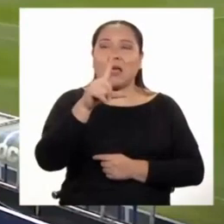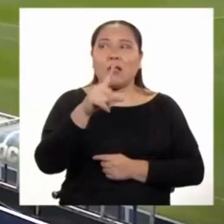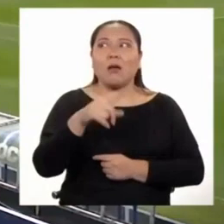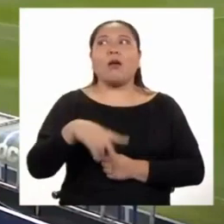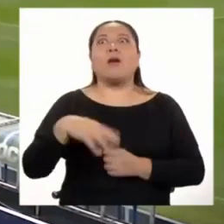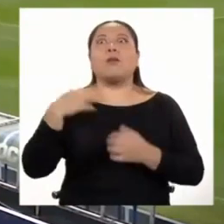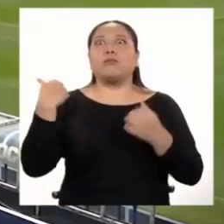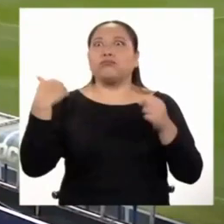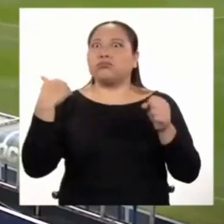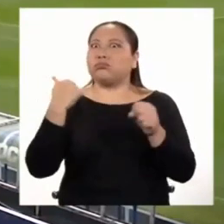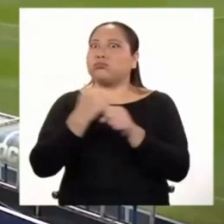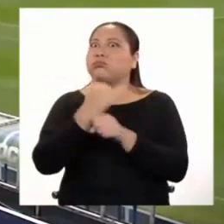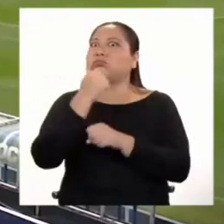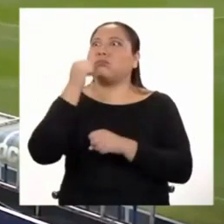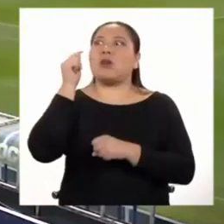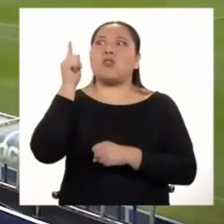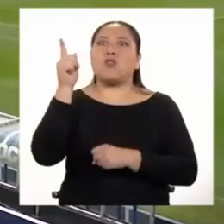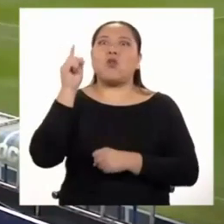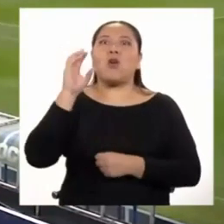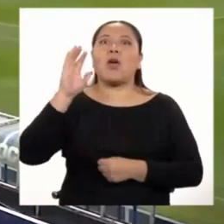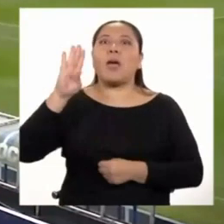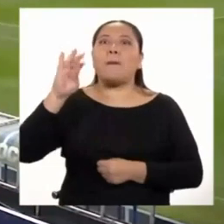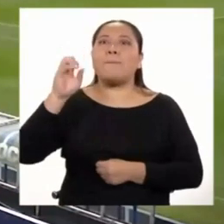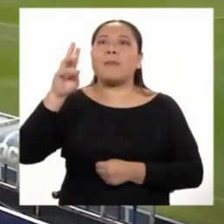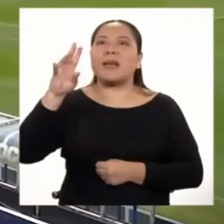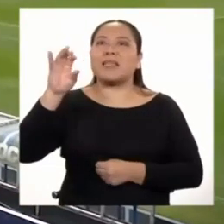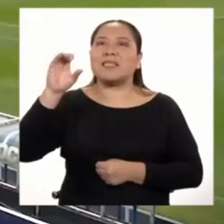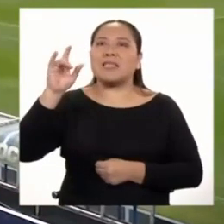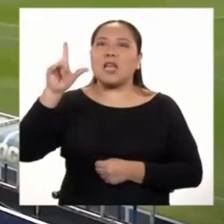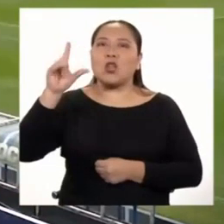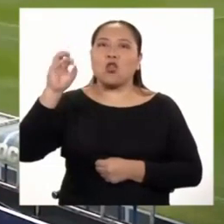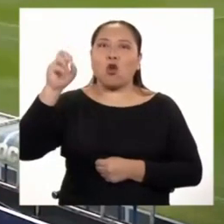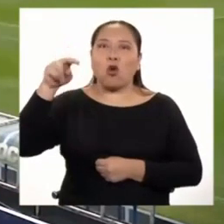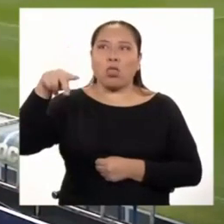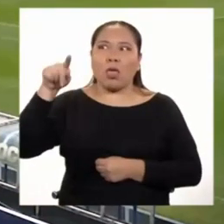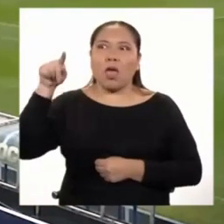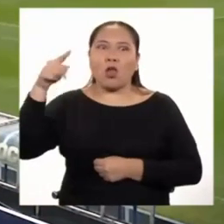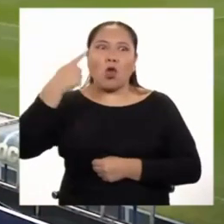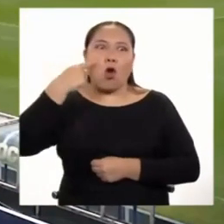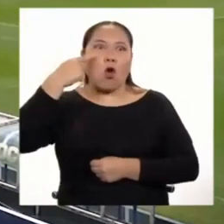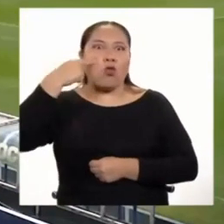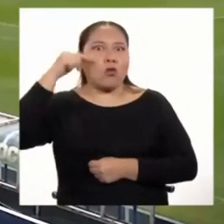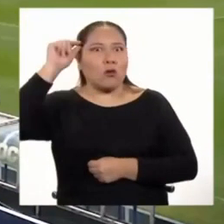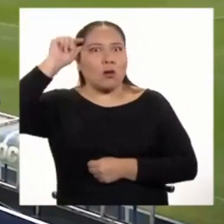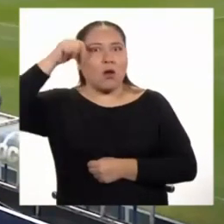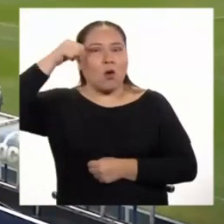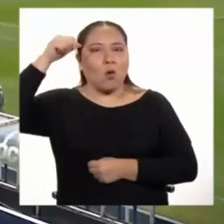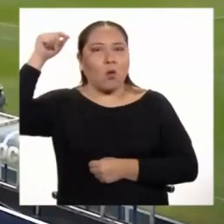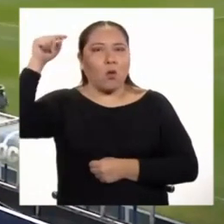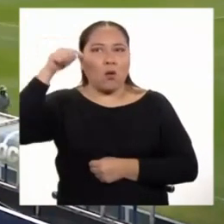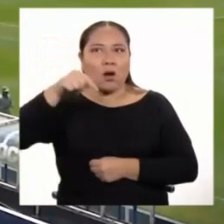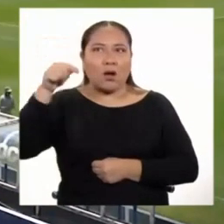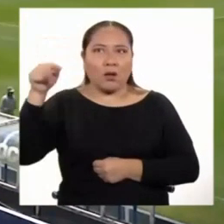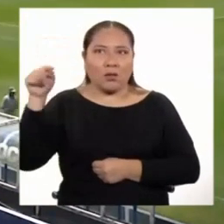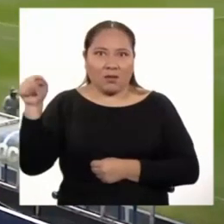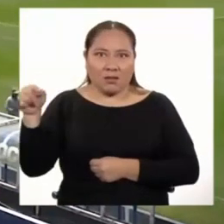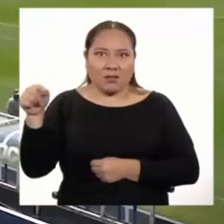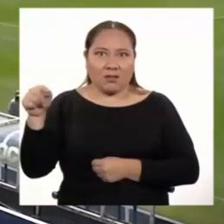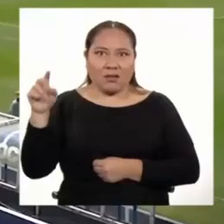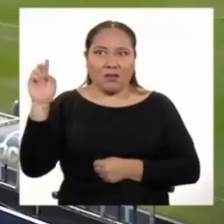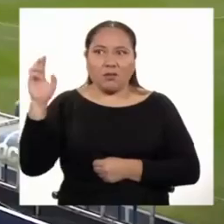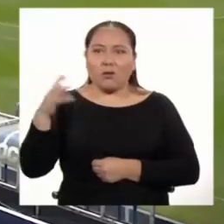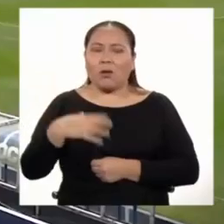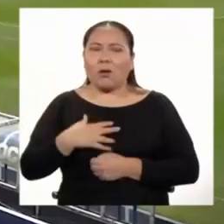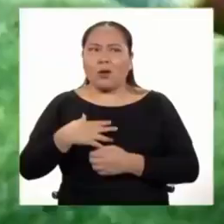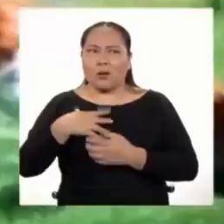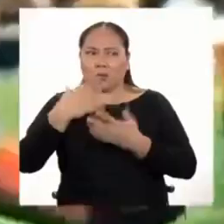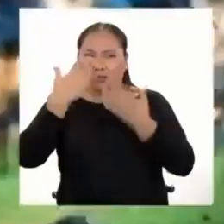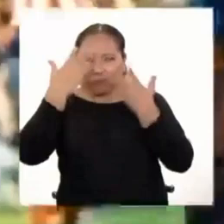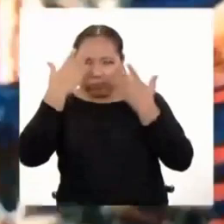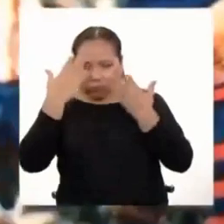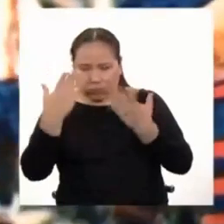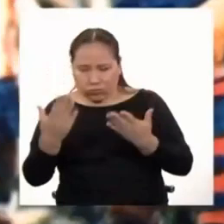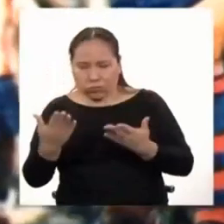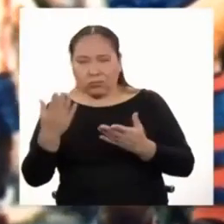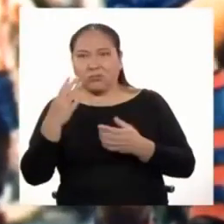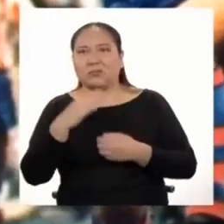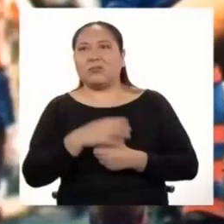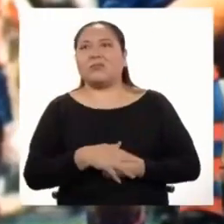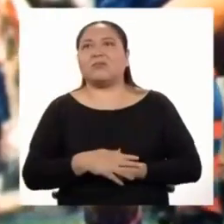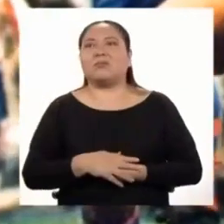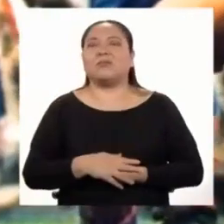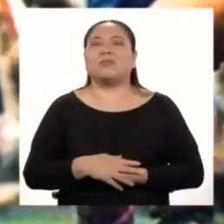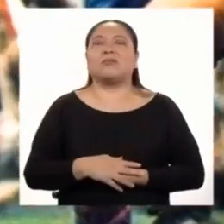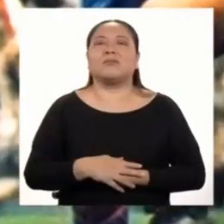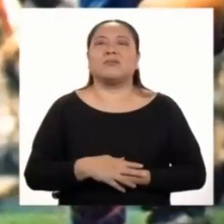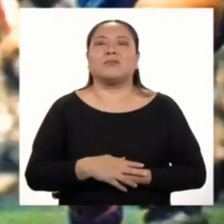veces ahí, y hablas del Cholo y los culés se rinden ante ti.